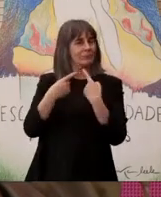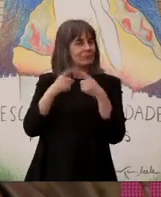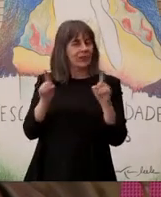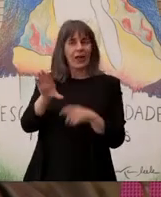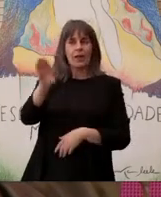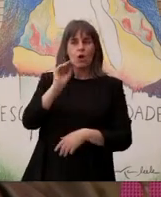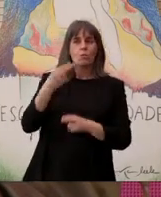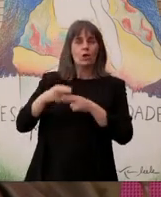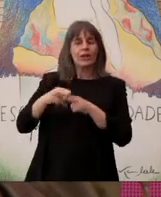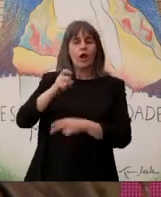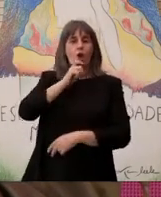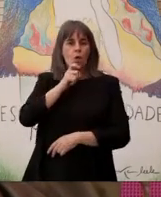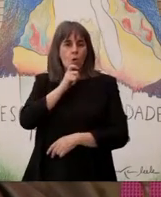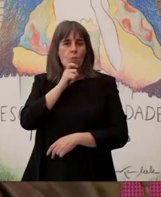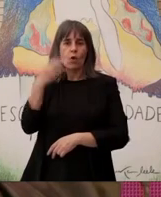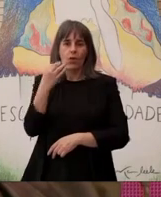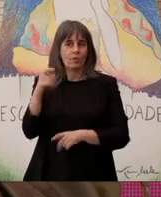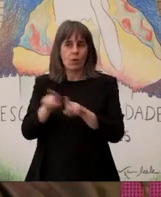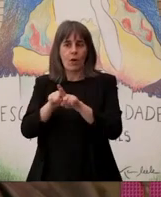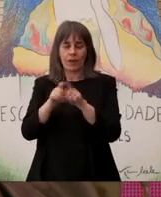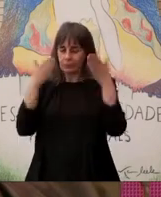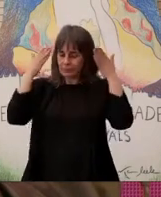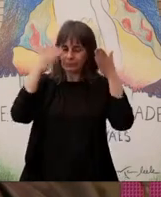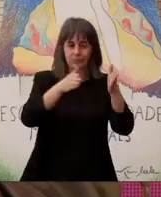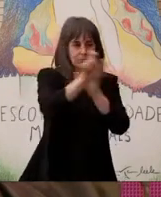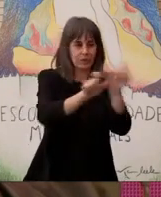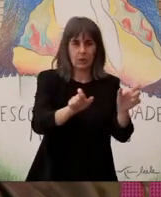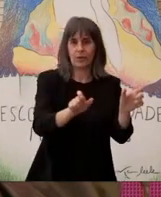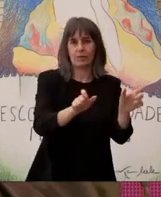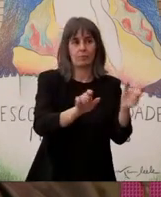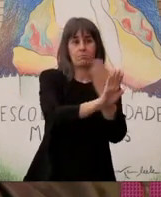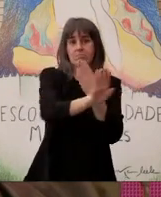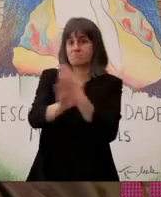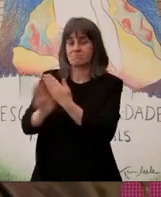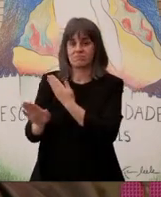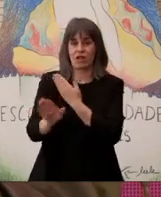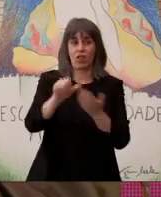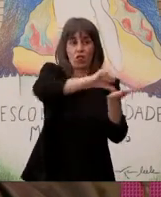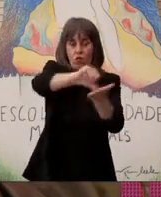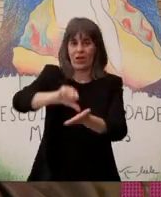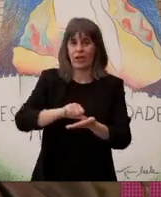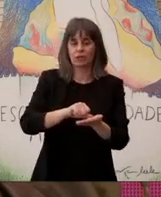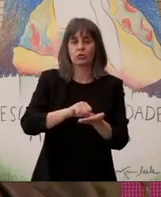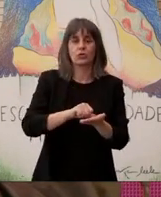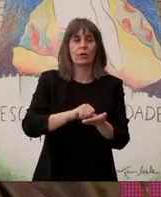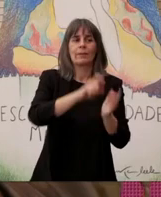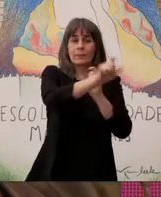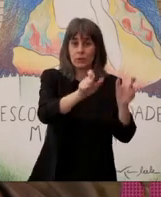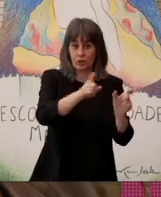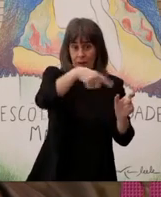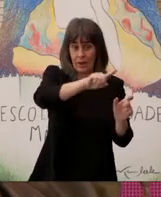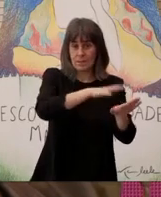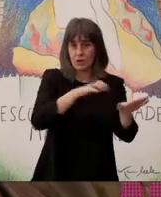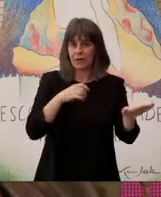rendición de contas hacia ciudadanía que no acontecía era un momento donde moita ciudadanía muy tangente decía os políticos